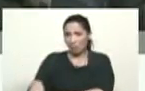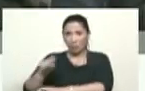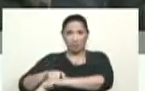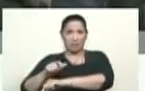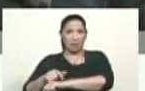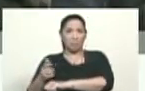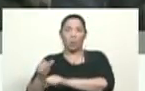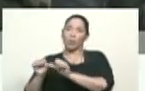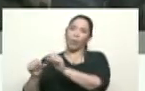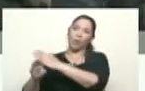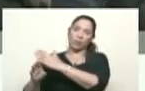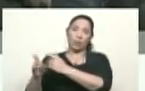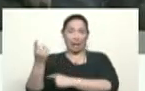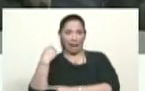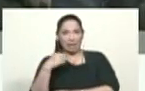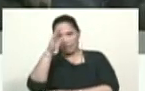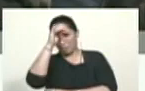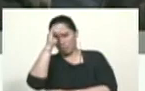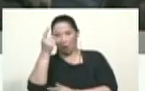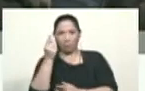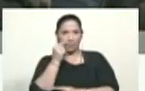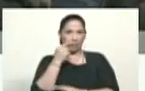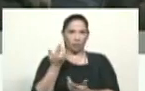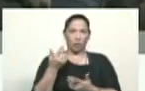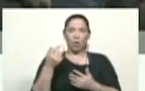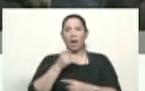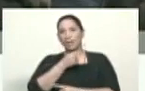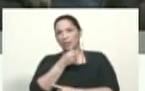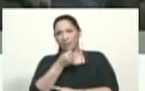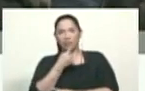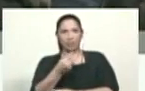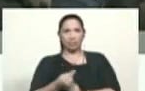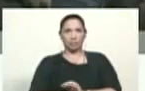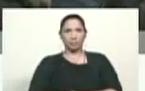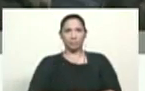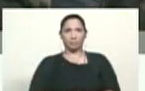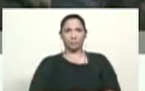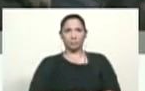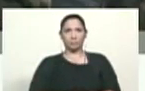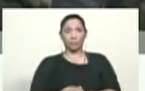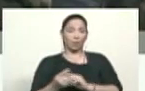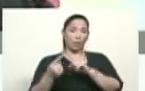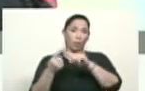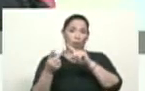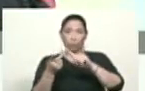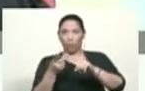Ayer el señor Trump decía en una entrevista, una vez más, dos cosas